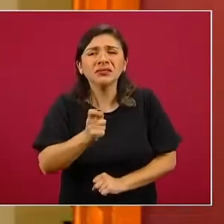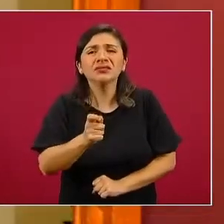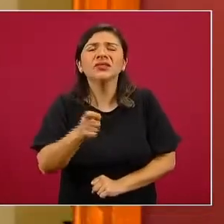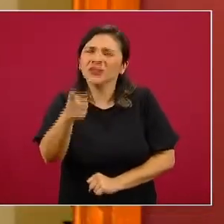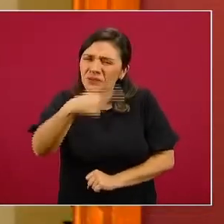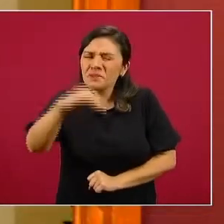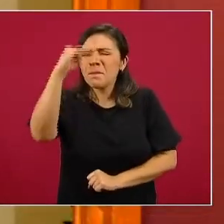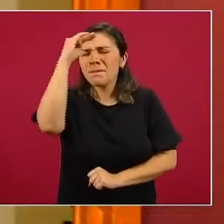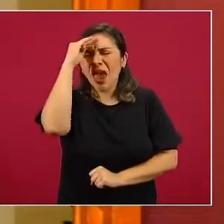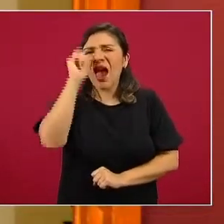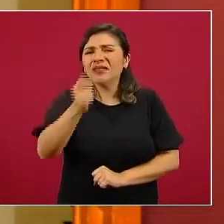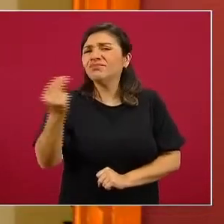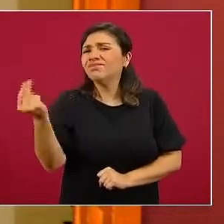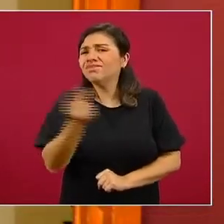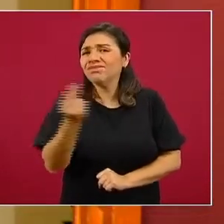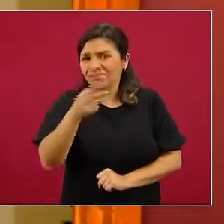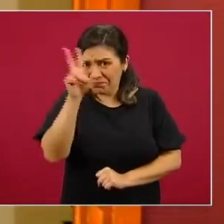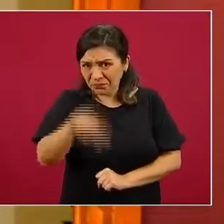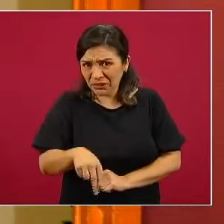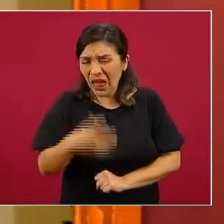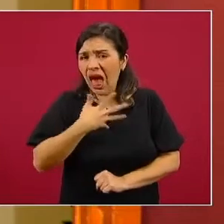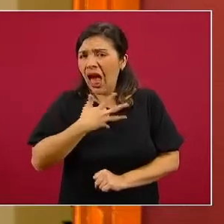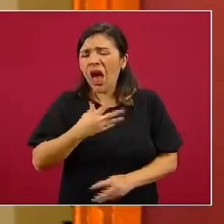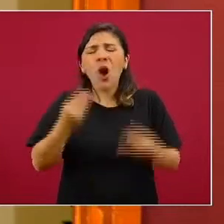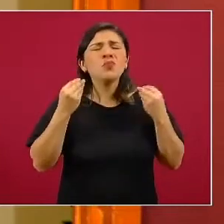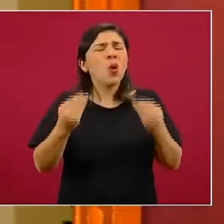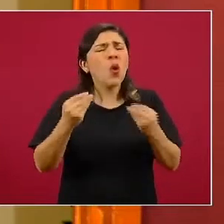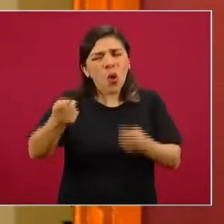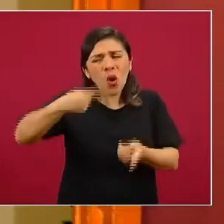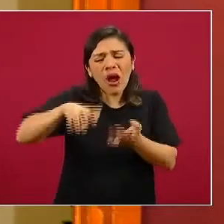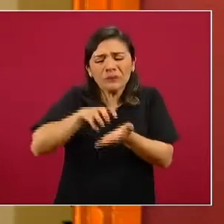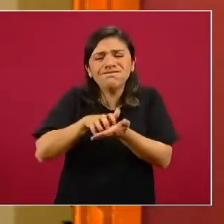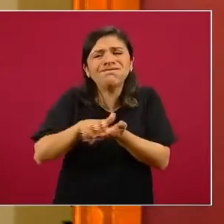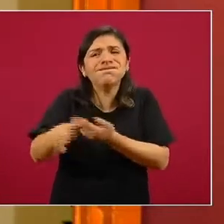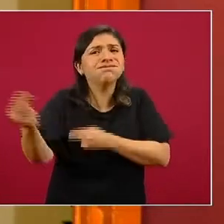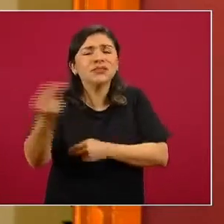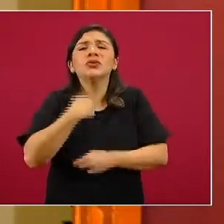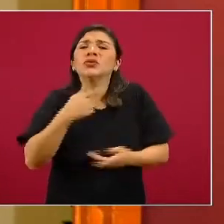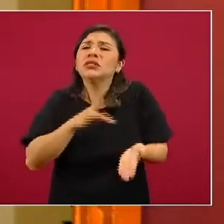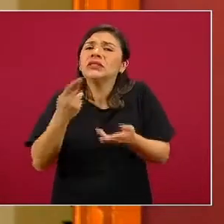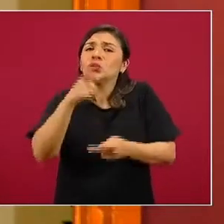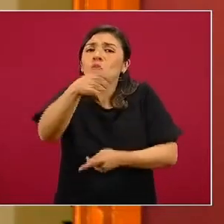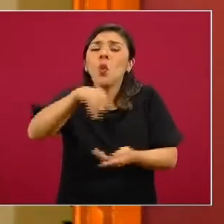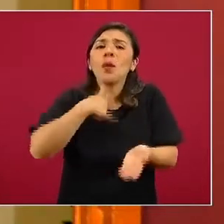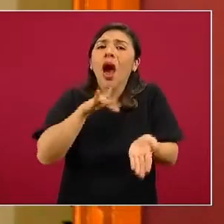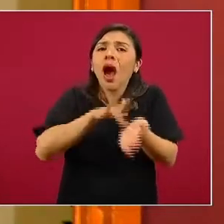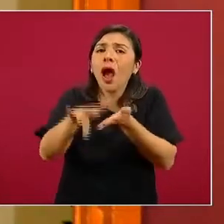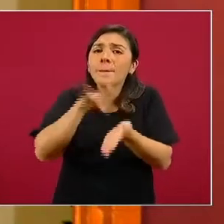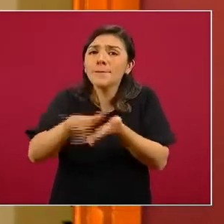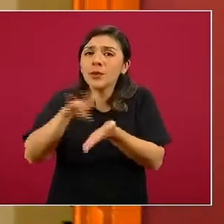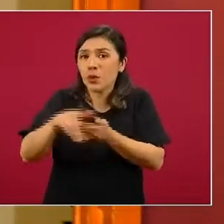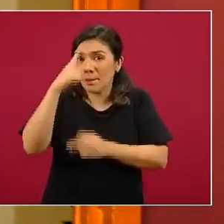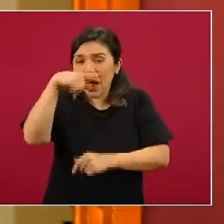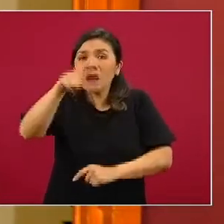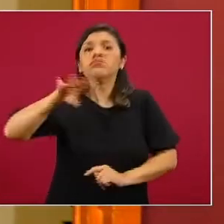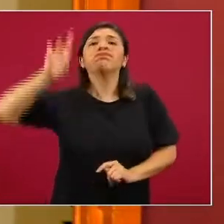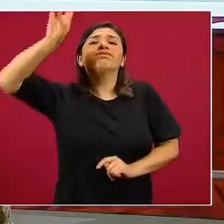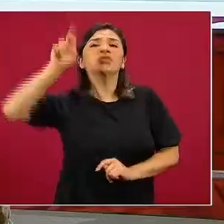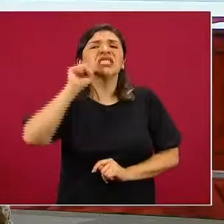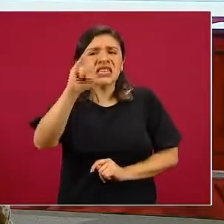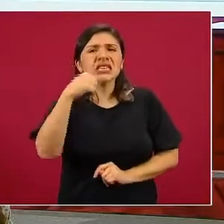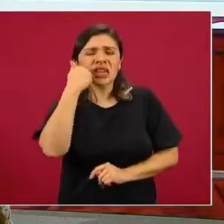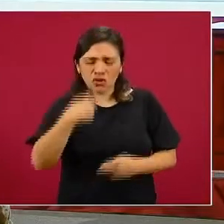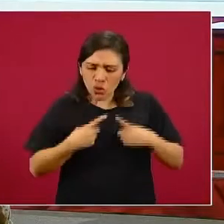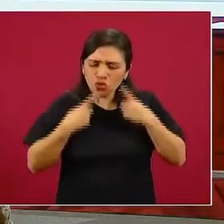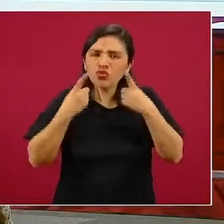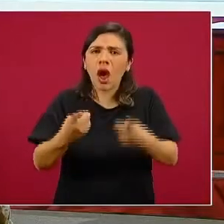hacer conciencia sobre la necesidad. Hay una gran necesidad y necesitamos de su apoyo para que digan sí a la donación